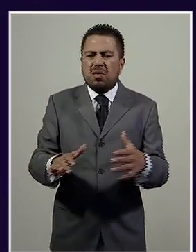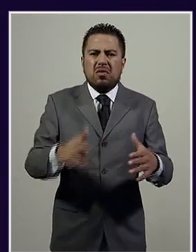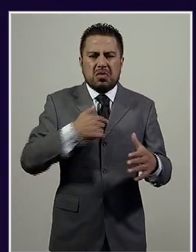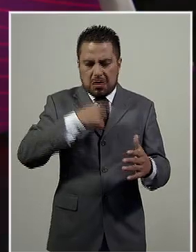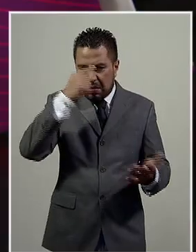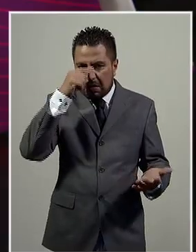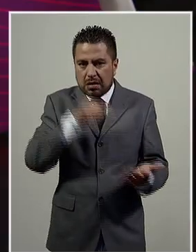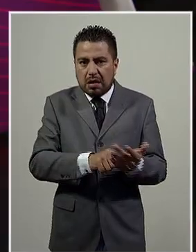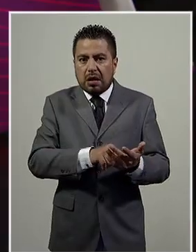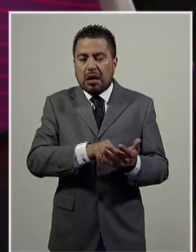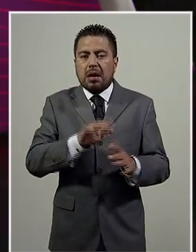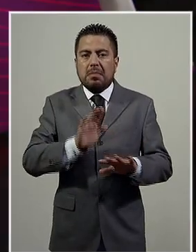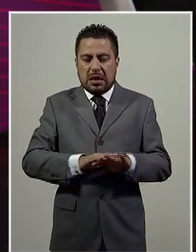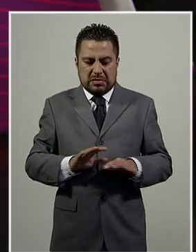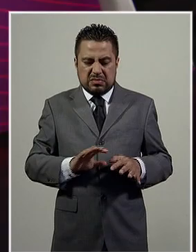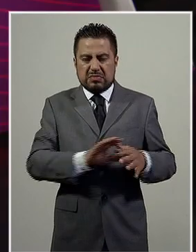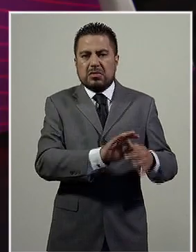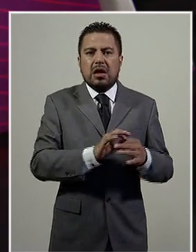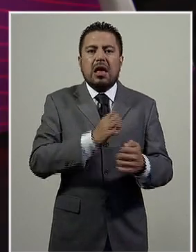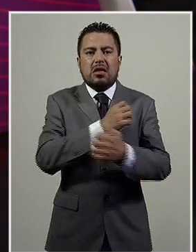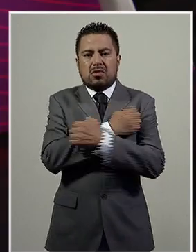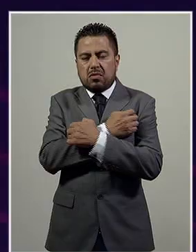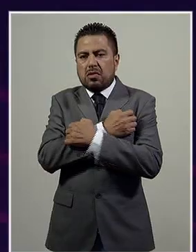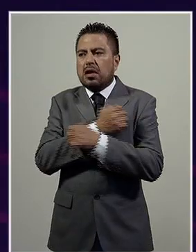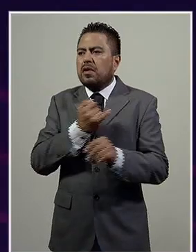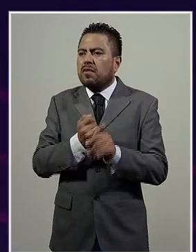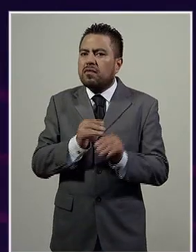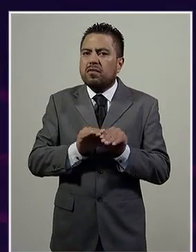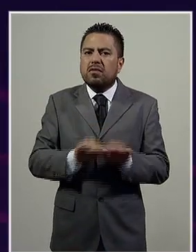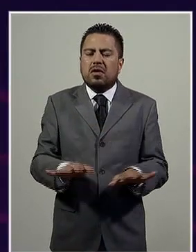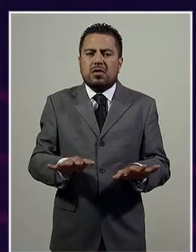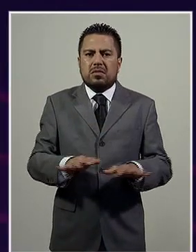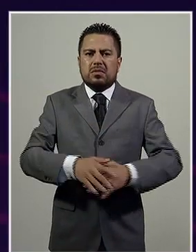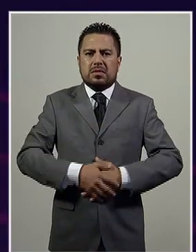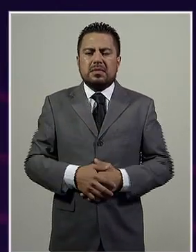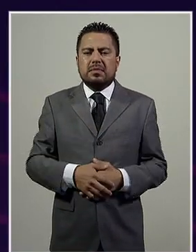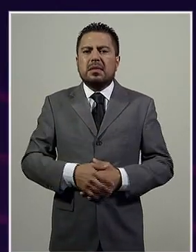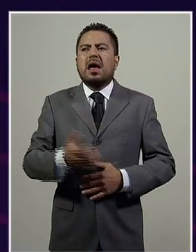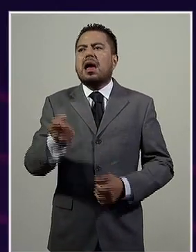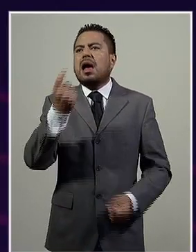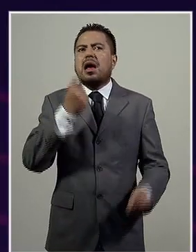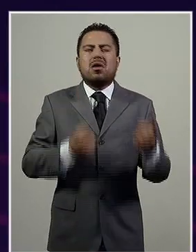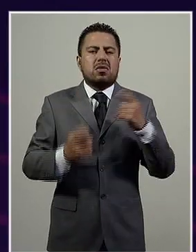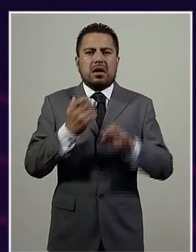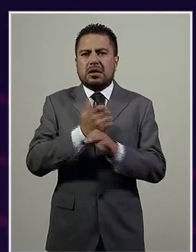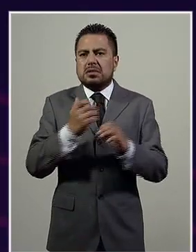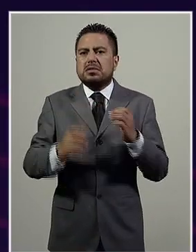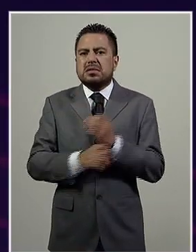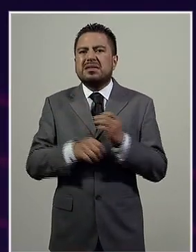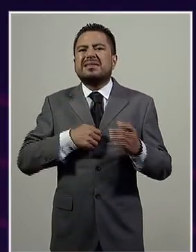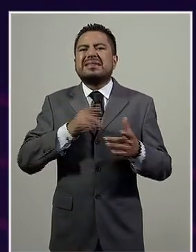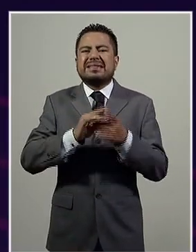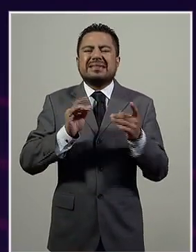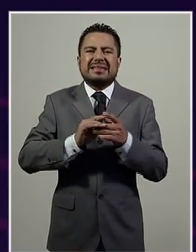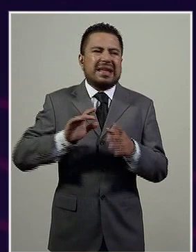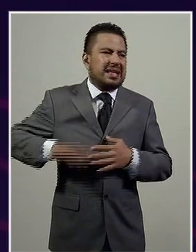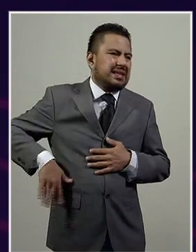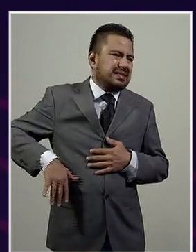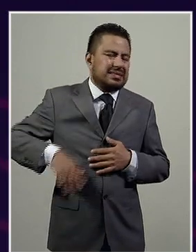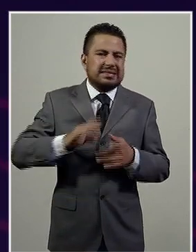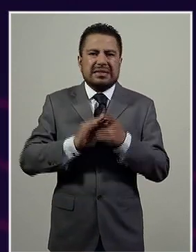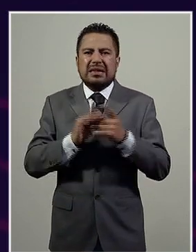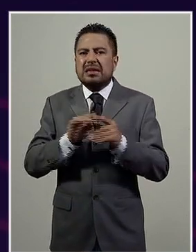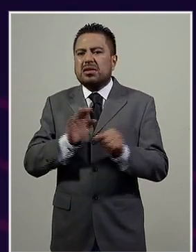yo creo que una gran aliada también es la educación, la información, ¿no? Hay algunas cosas que, lo que les comentaba hace ratito, ¿no?